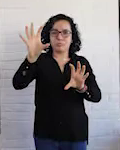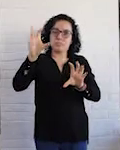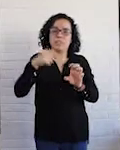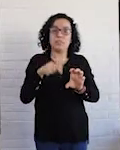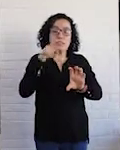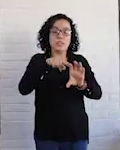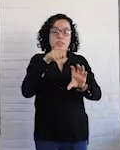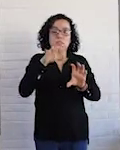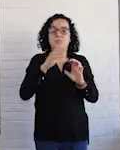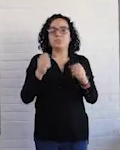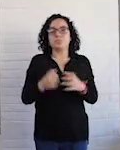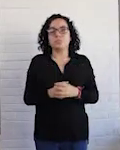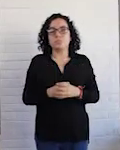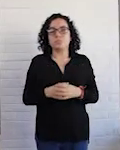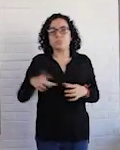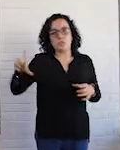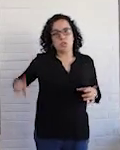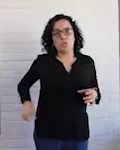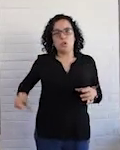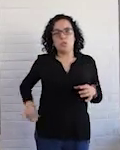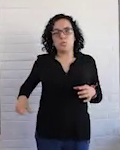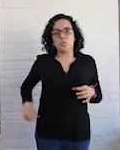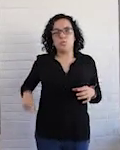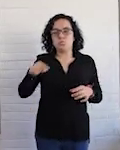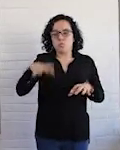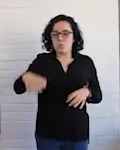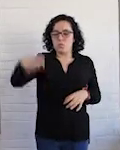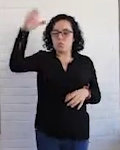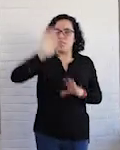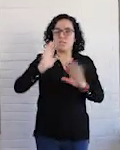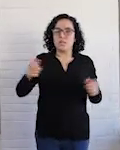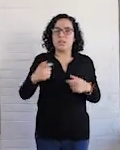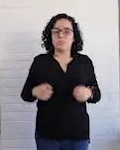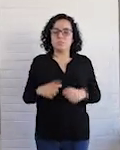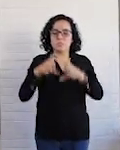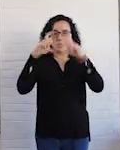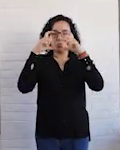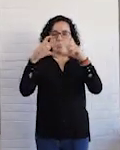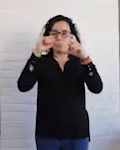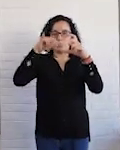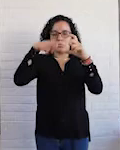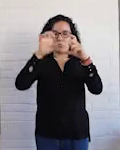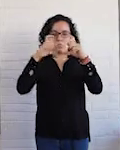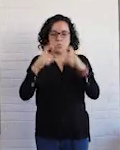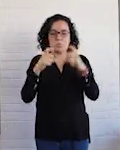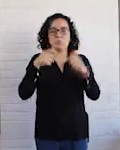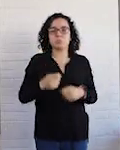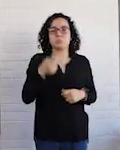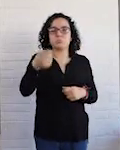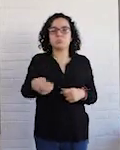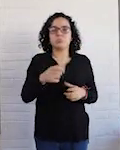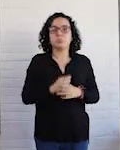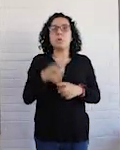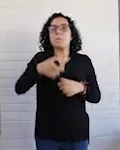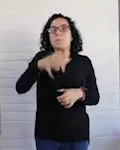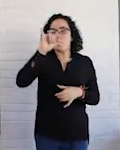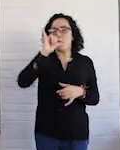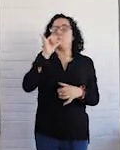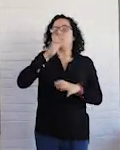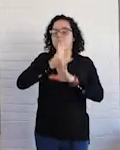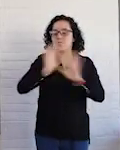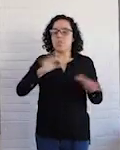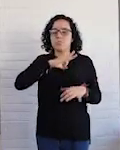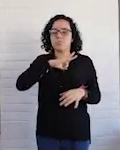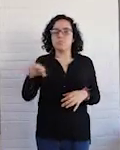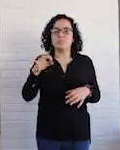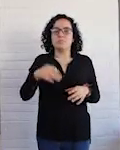estrenando. O sea, de repente el gobierno les dijo, adulto, toma tu IFE, ¿no? N. Ya puedo beber. Y además entran